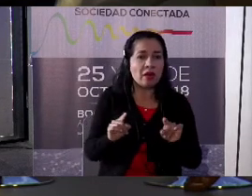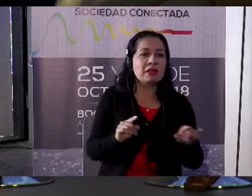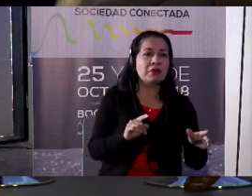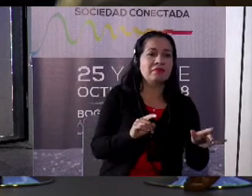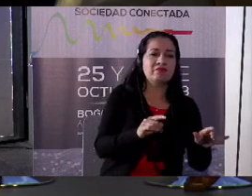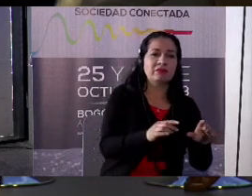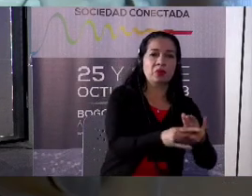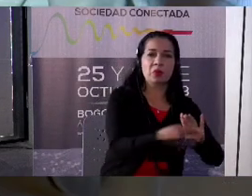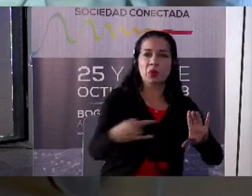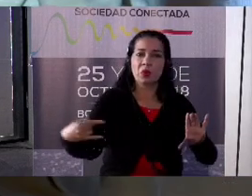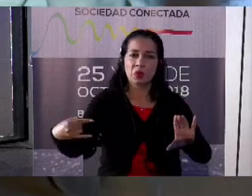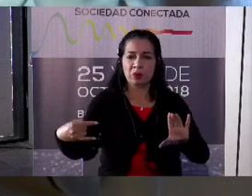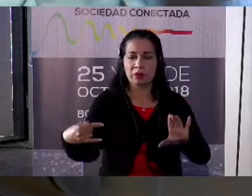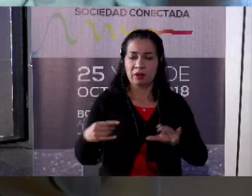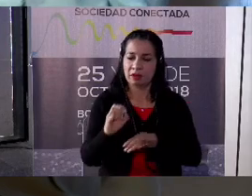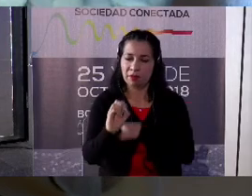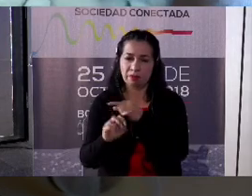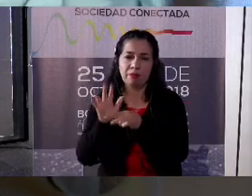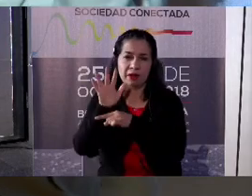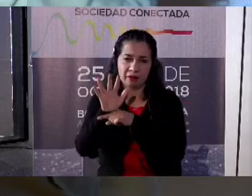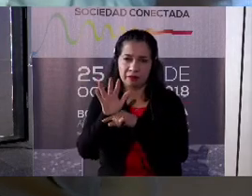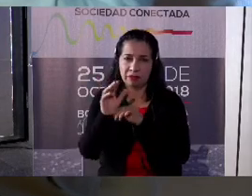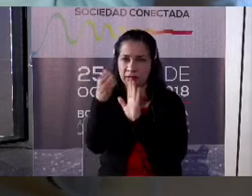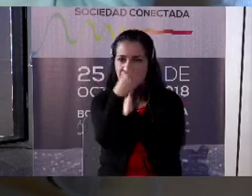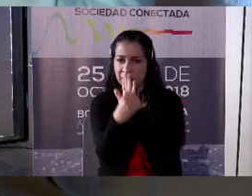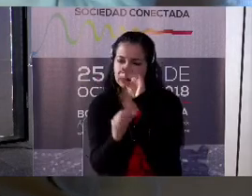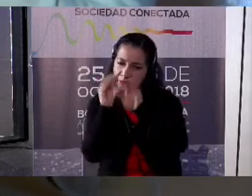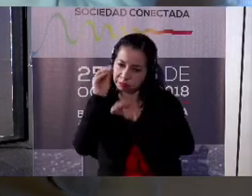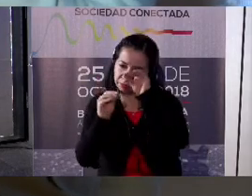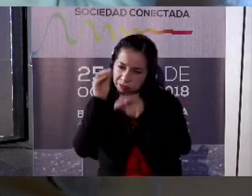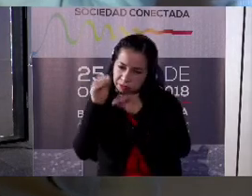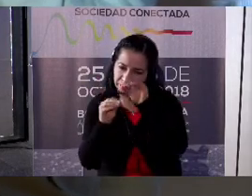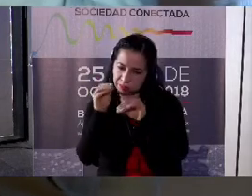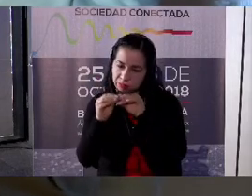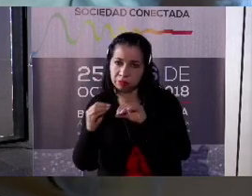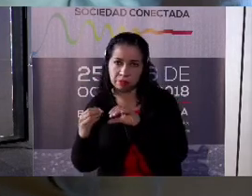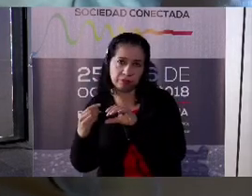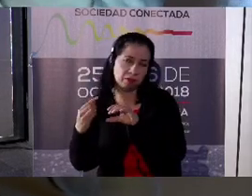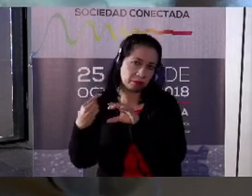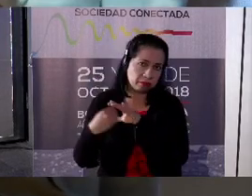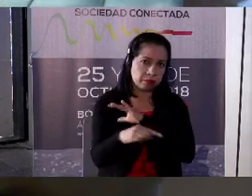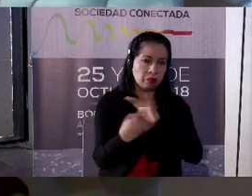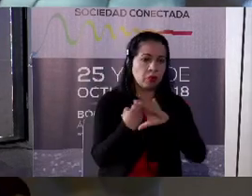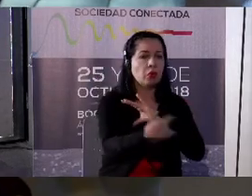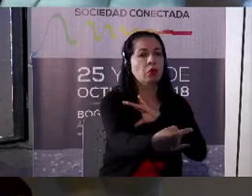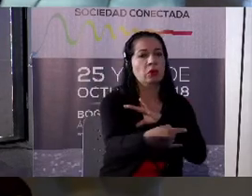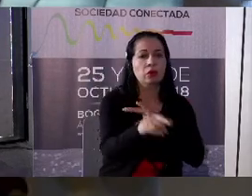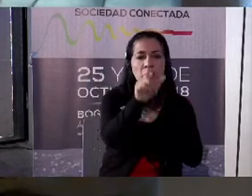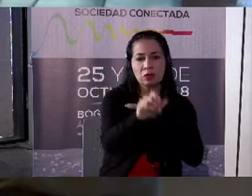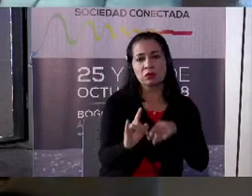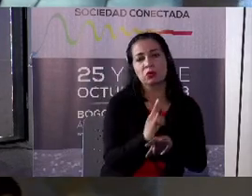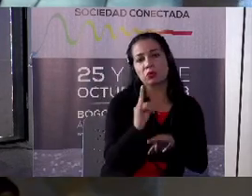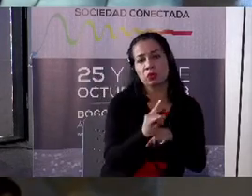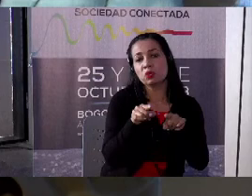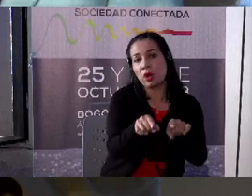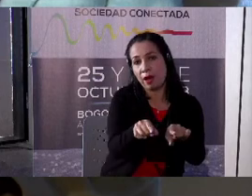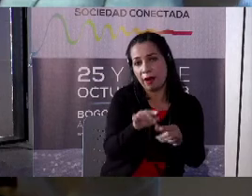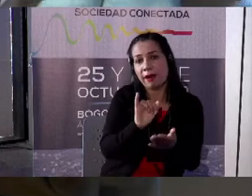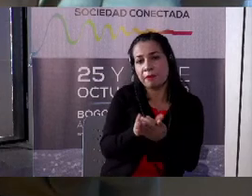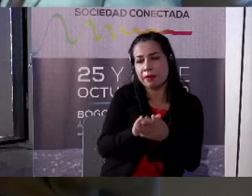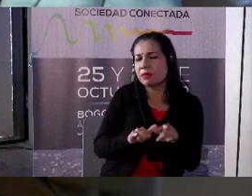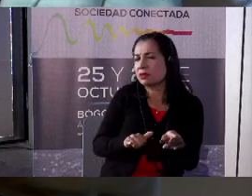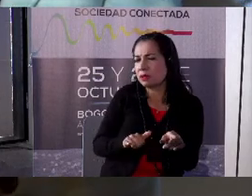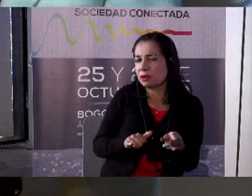y una vez analizado y tratado ese dato y presentado al cliente final o al o al usuario